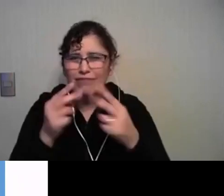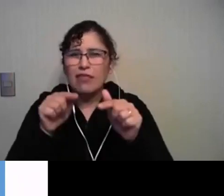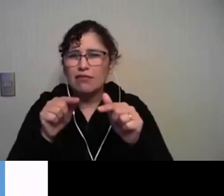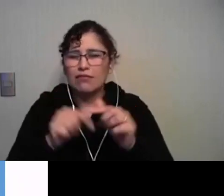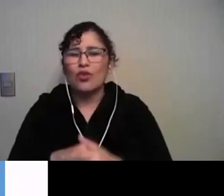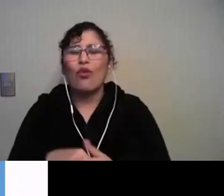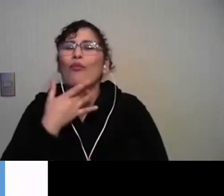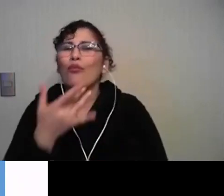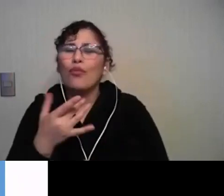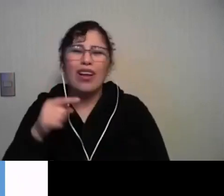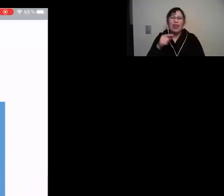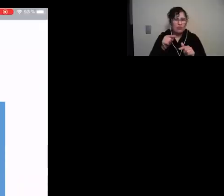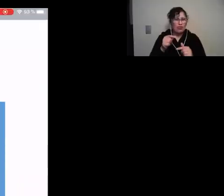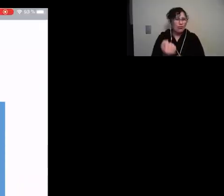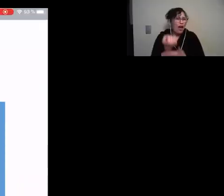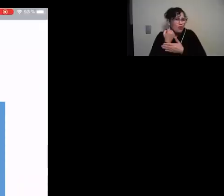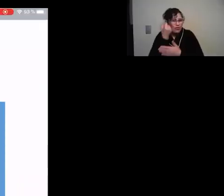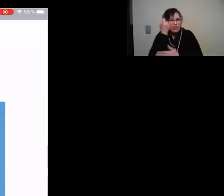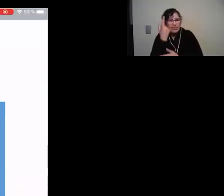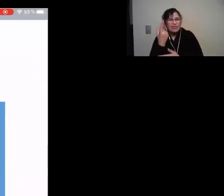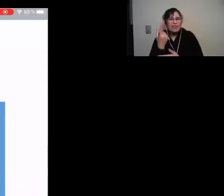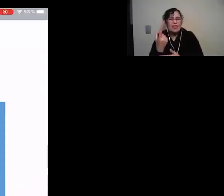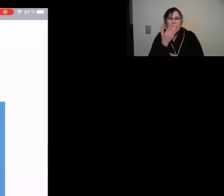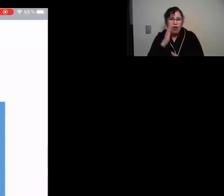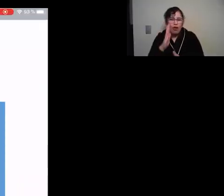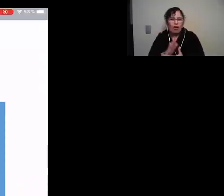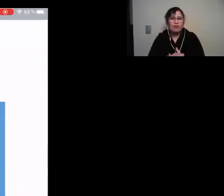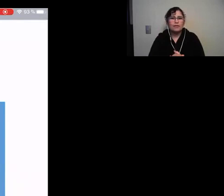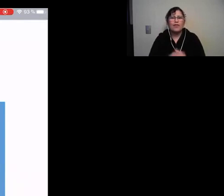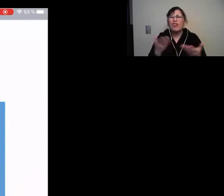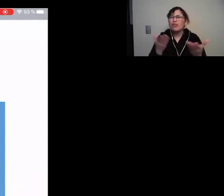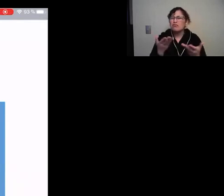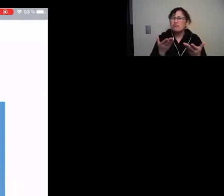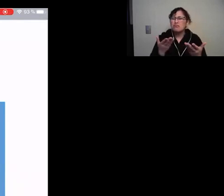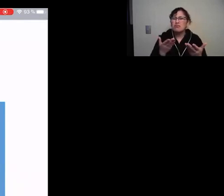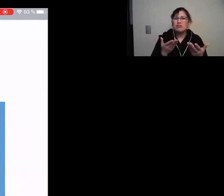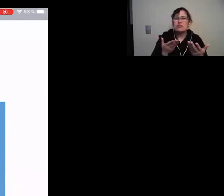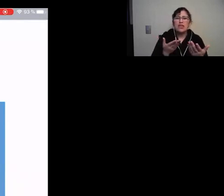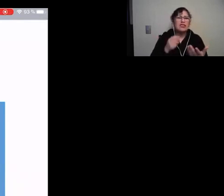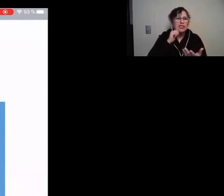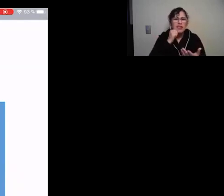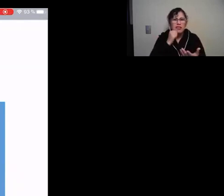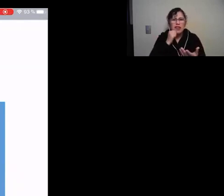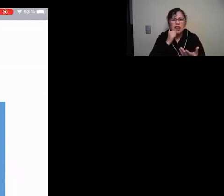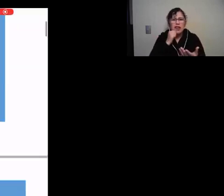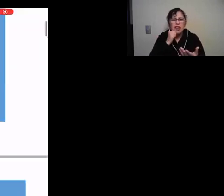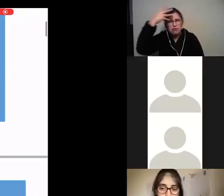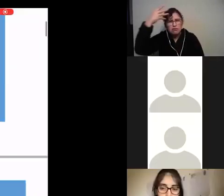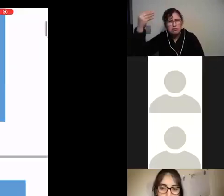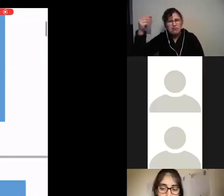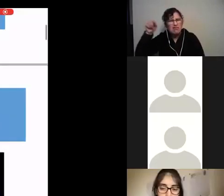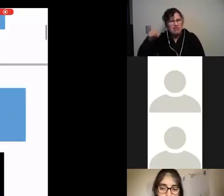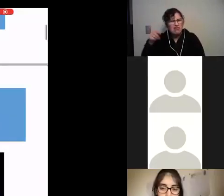permite en definitiva poder comprender y entender un poco más en qué consisten en concreto las demencias, ¿ya?